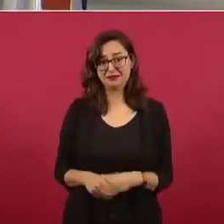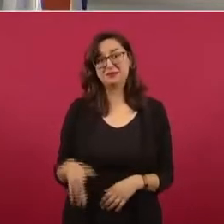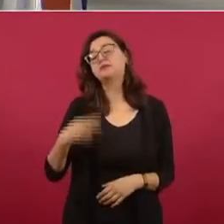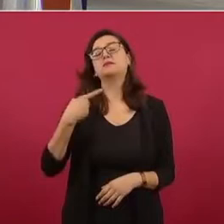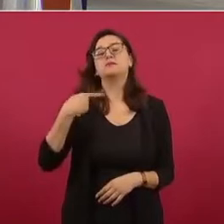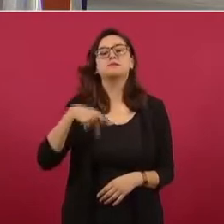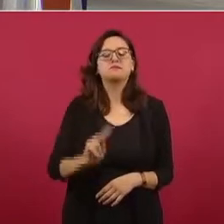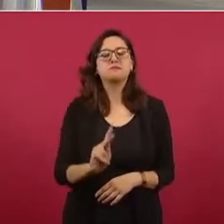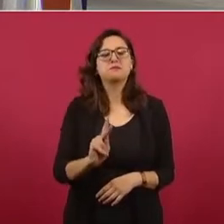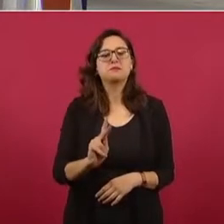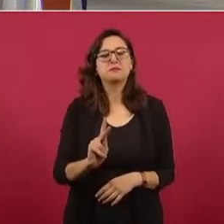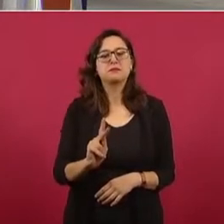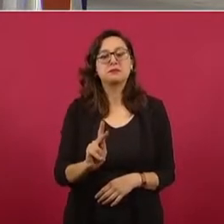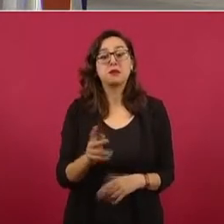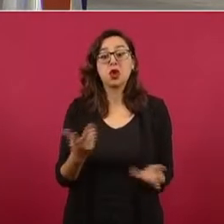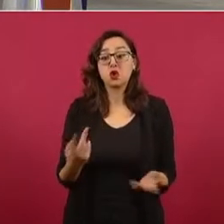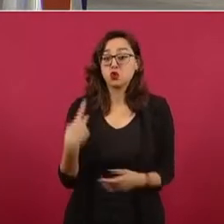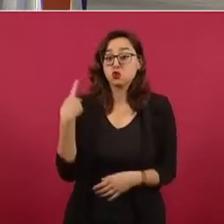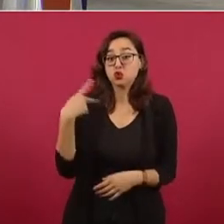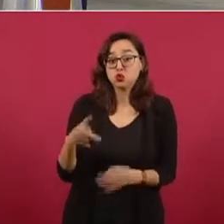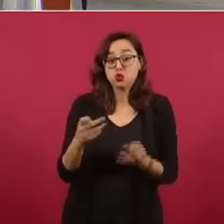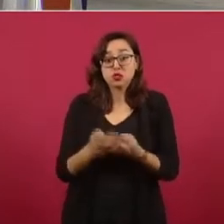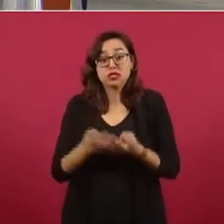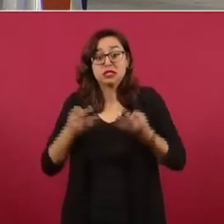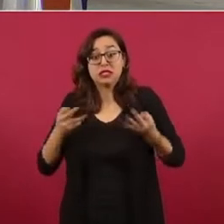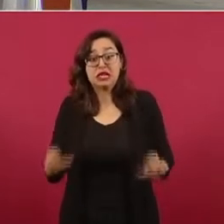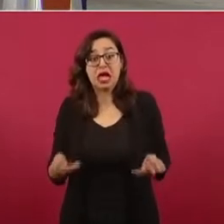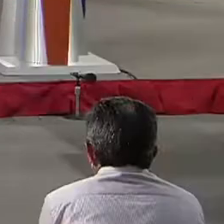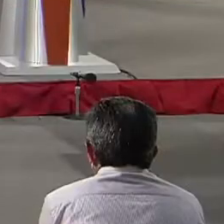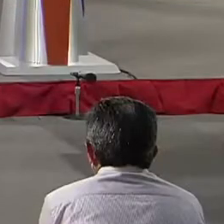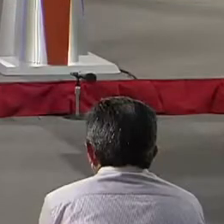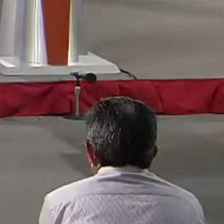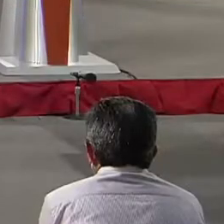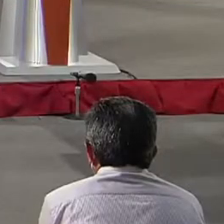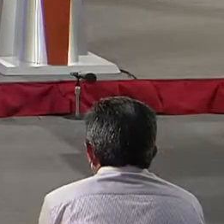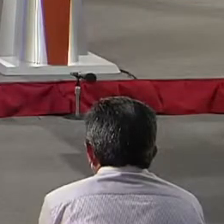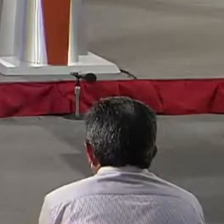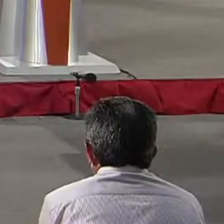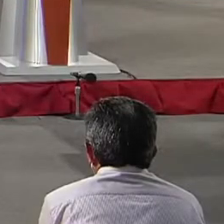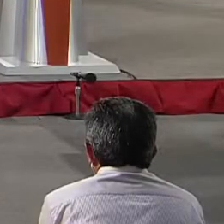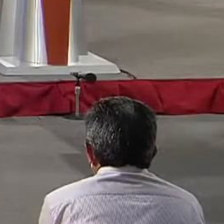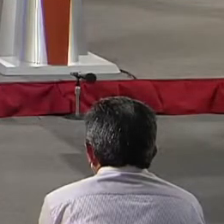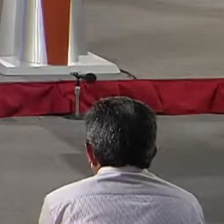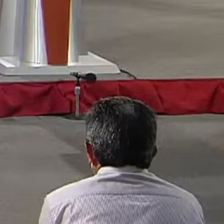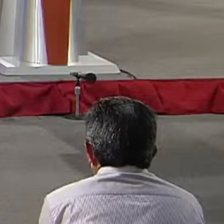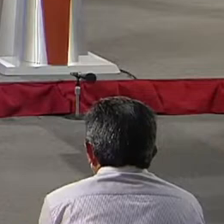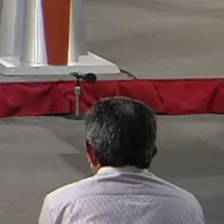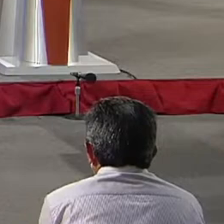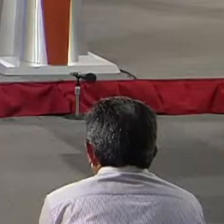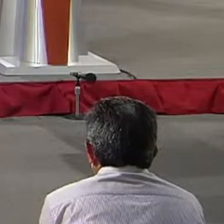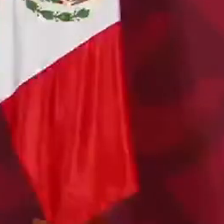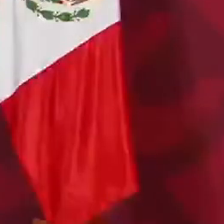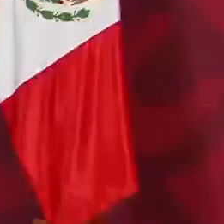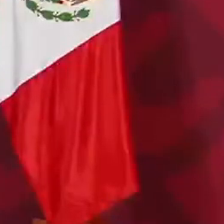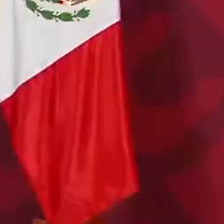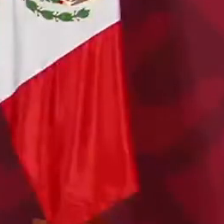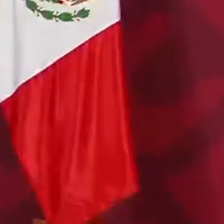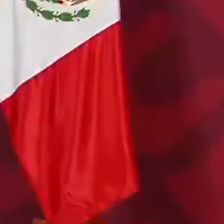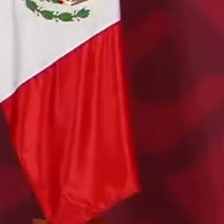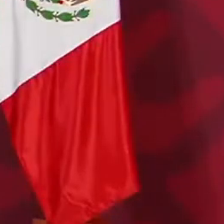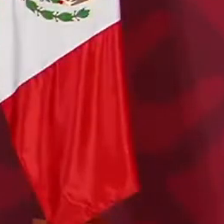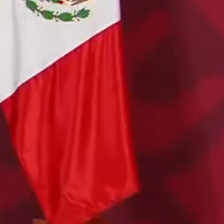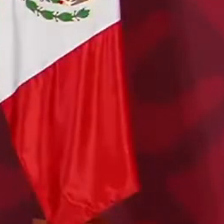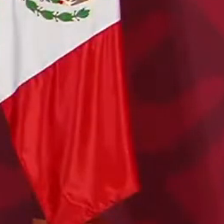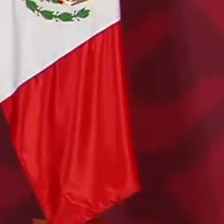que caminando por su rancho, ahí entre palmeras, López Obrador cree que